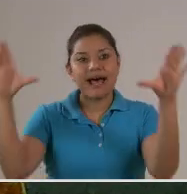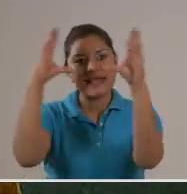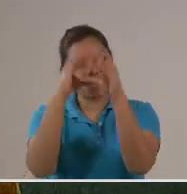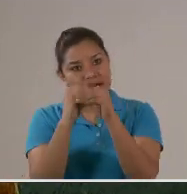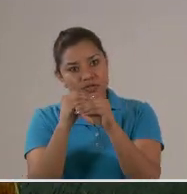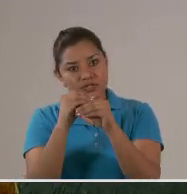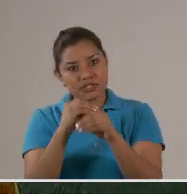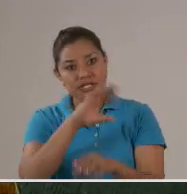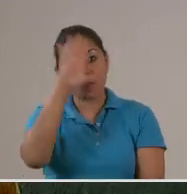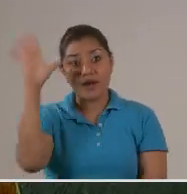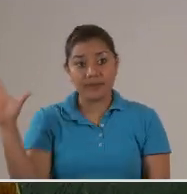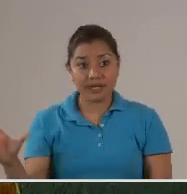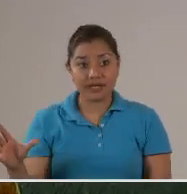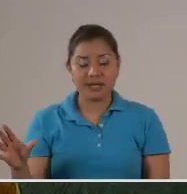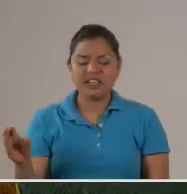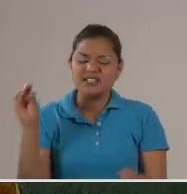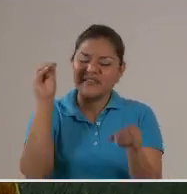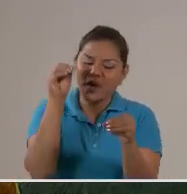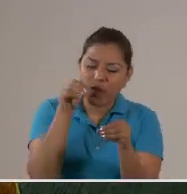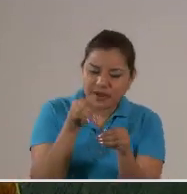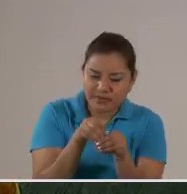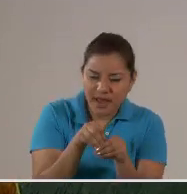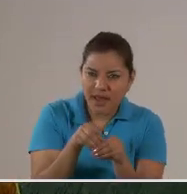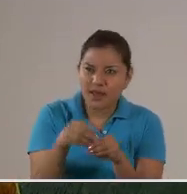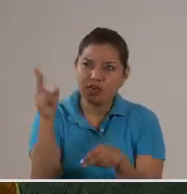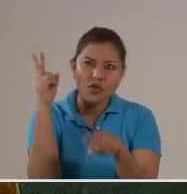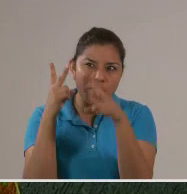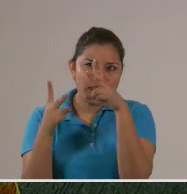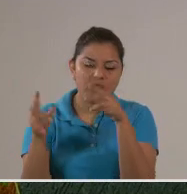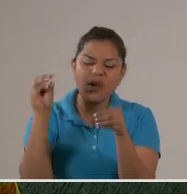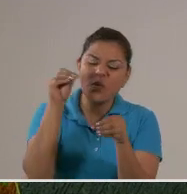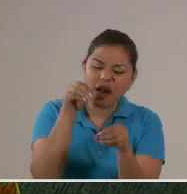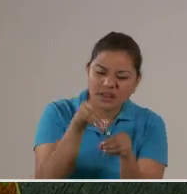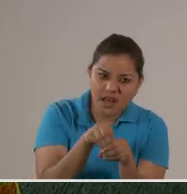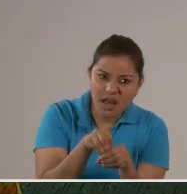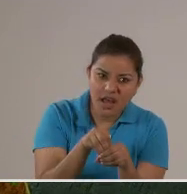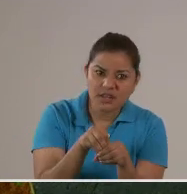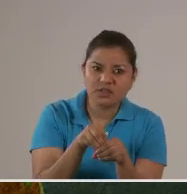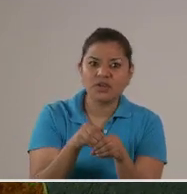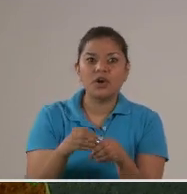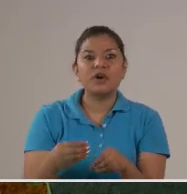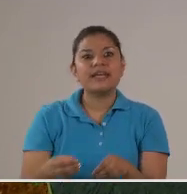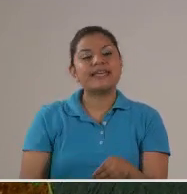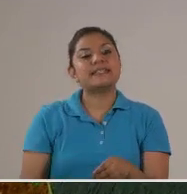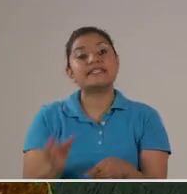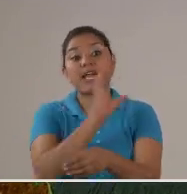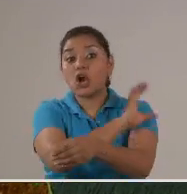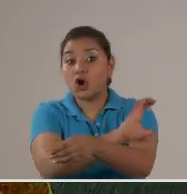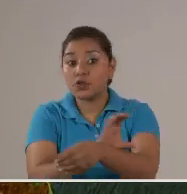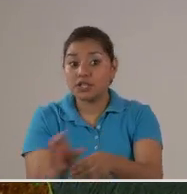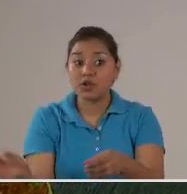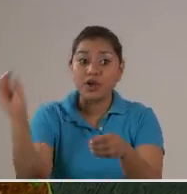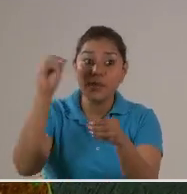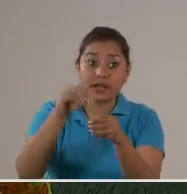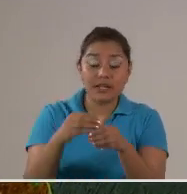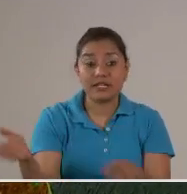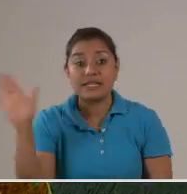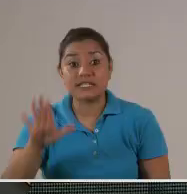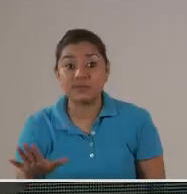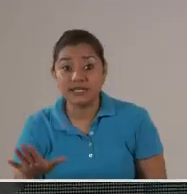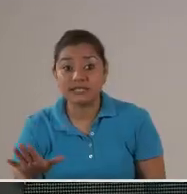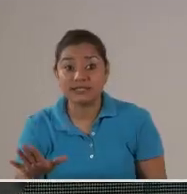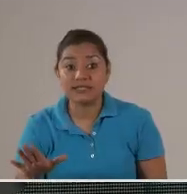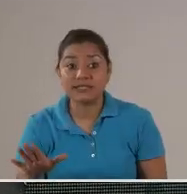vino incubando se vino incubando se vino calentando se vino apapachando y cuando sintió ahí